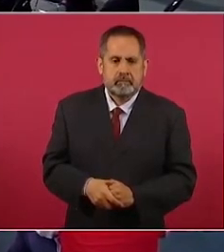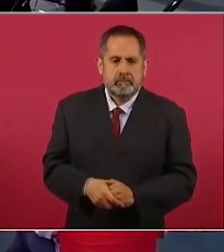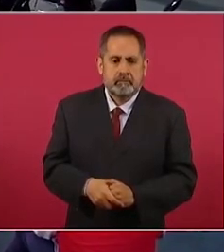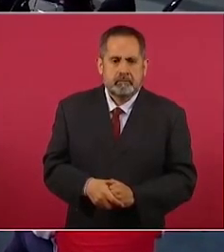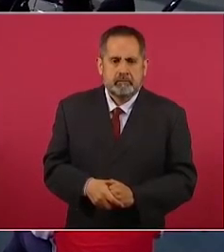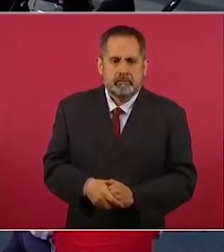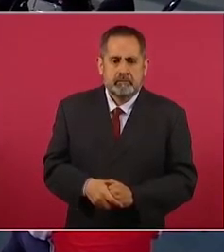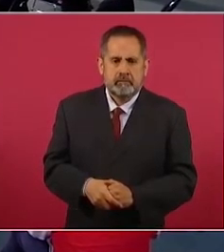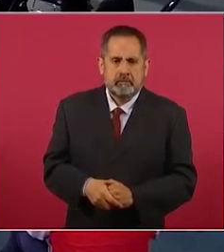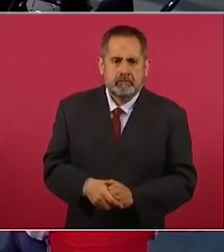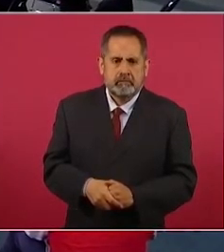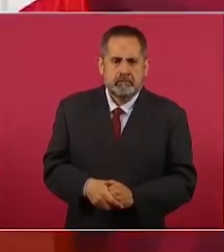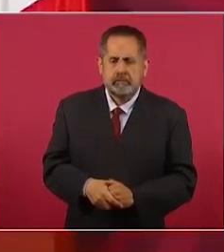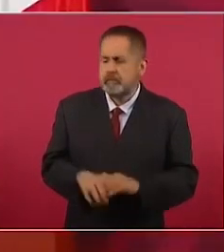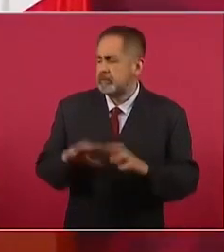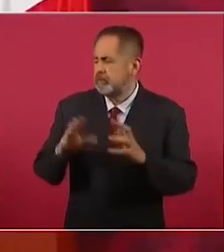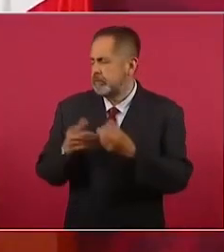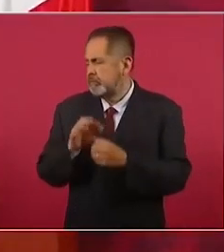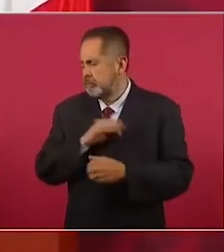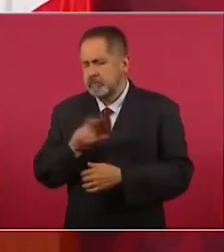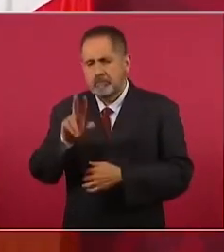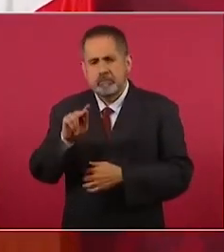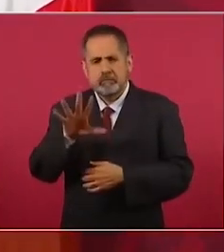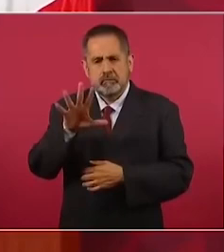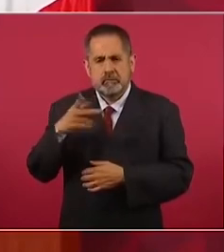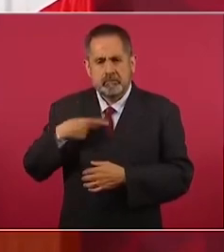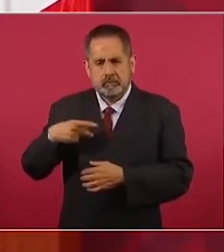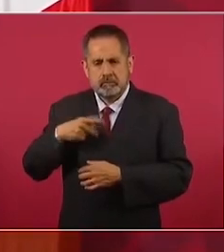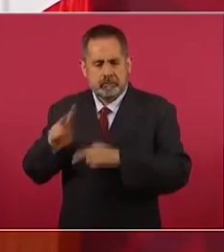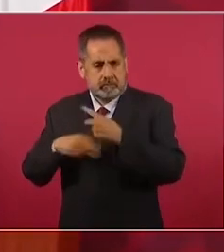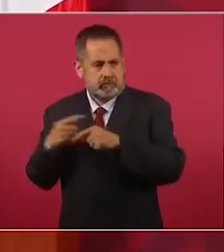Como 85 elementos.